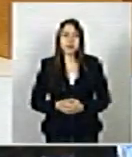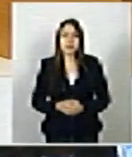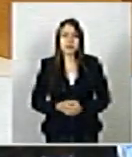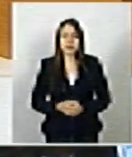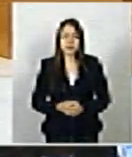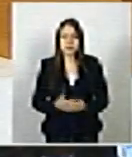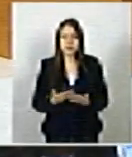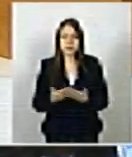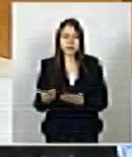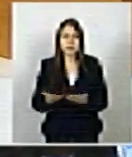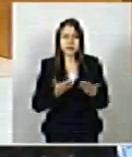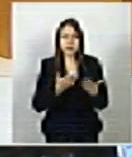y en la palabra